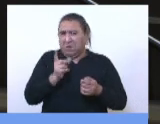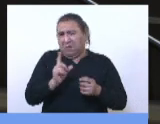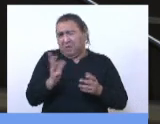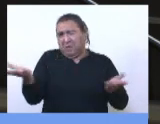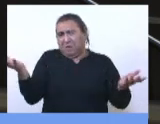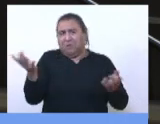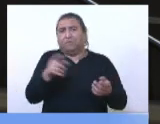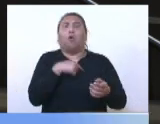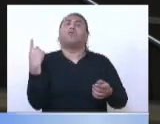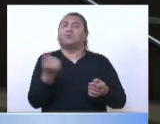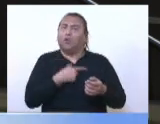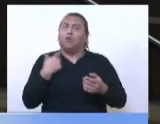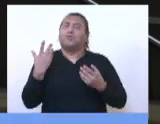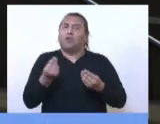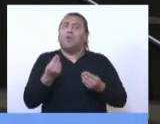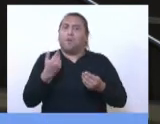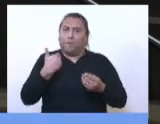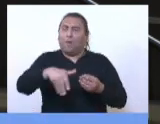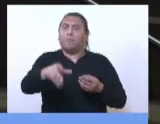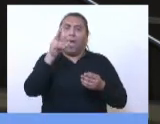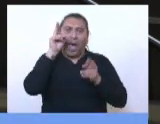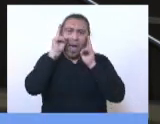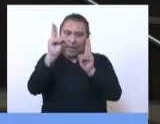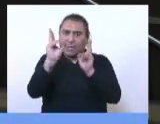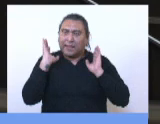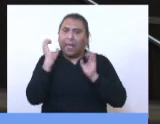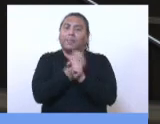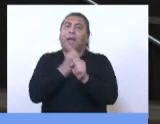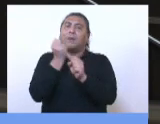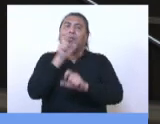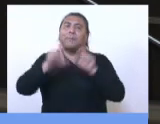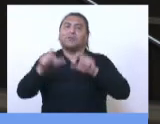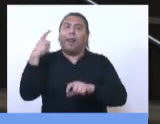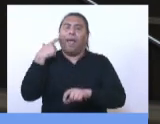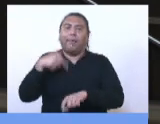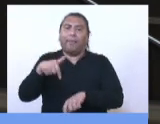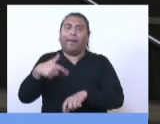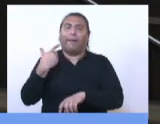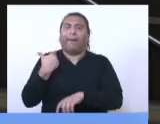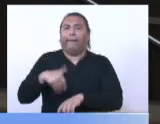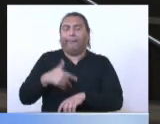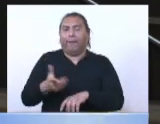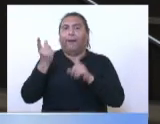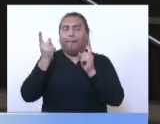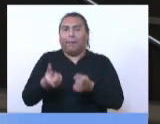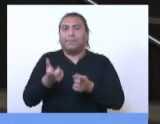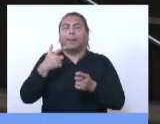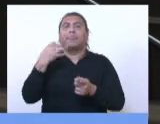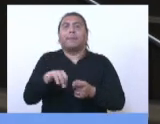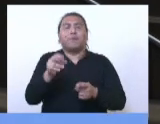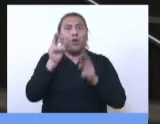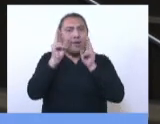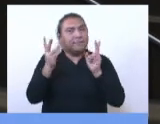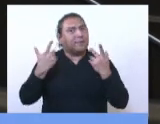nosotros vamos a respetar el trabajo de los argentinos pero también tenemos que respetar el concepto de la